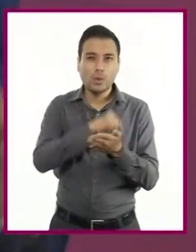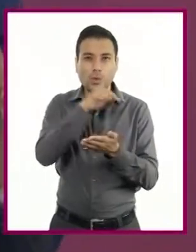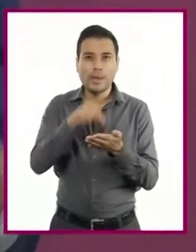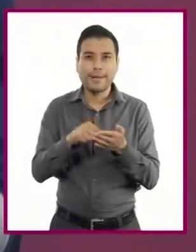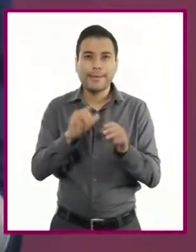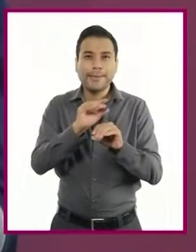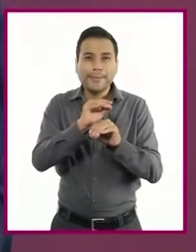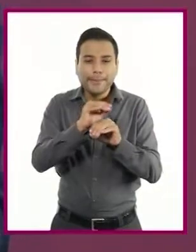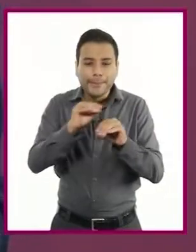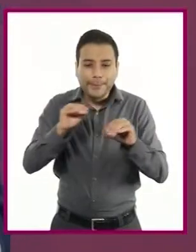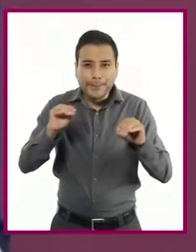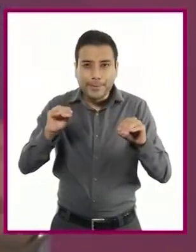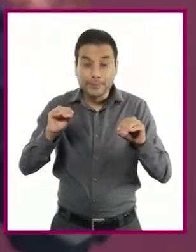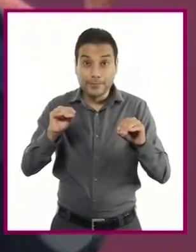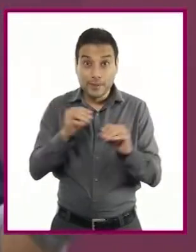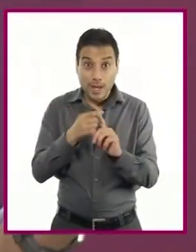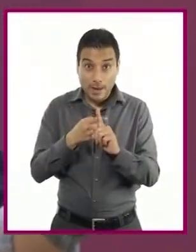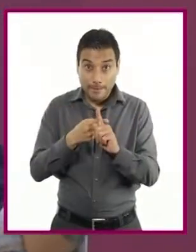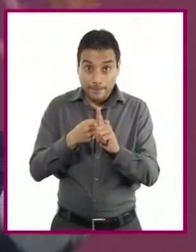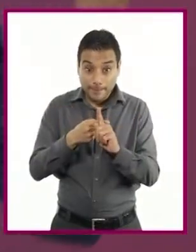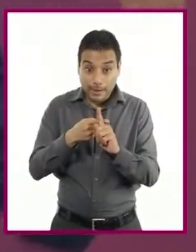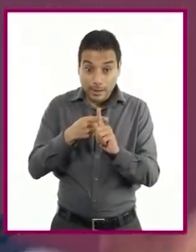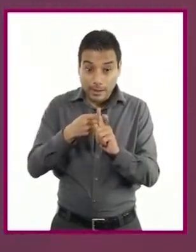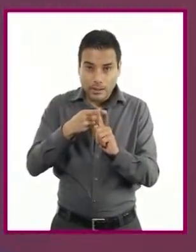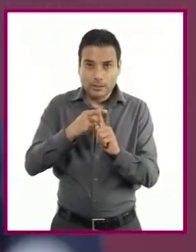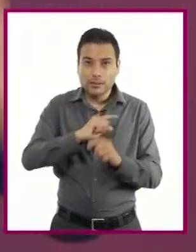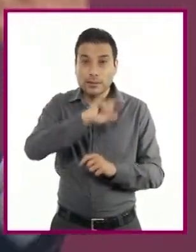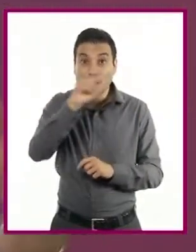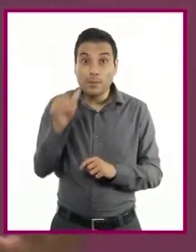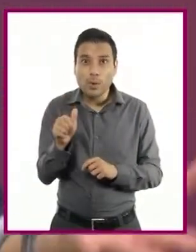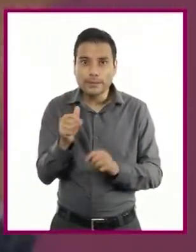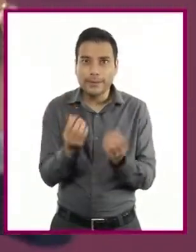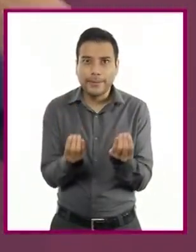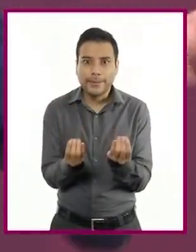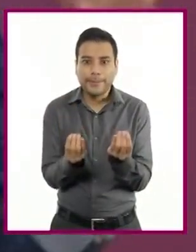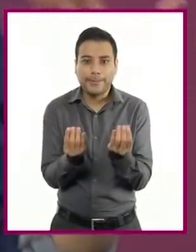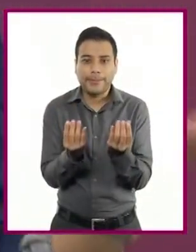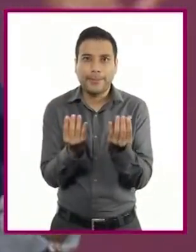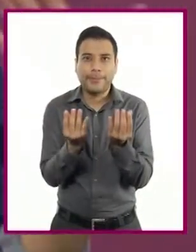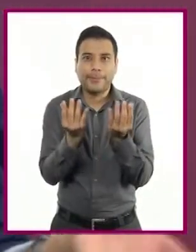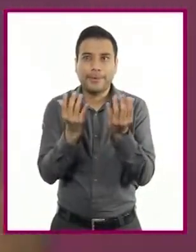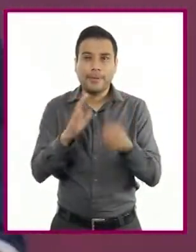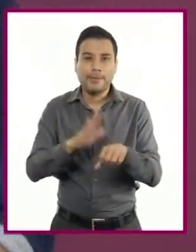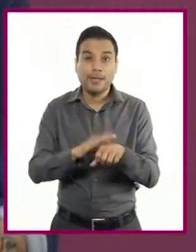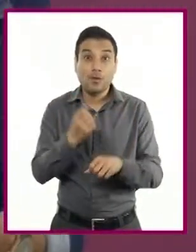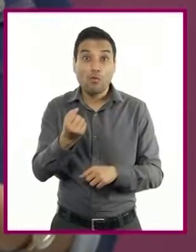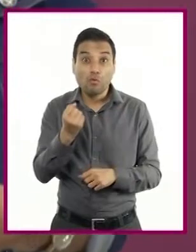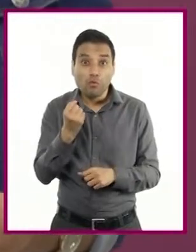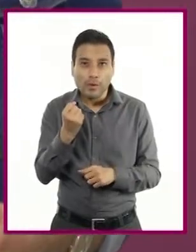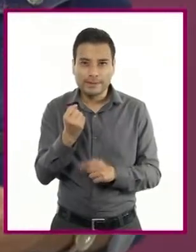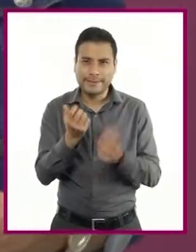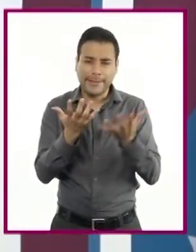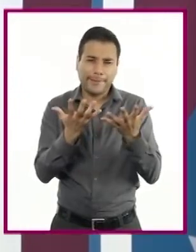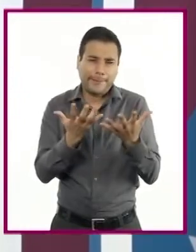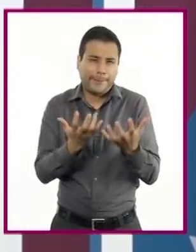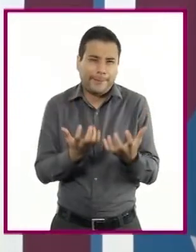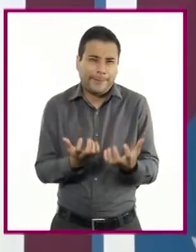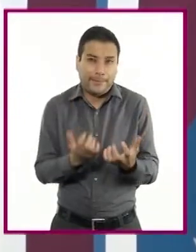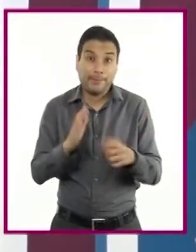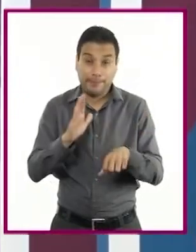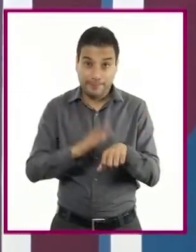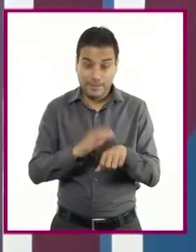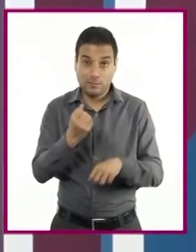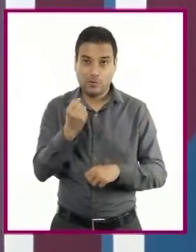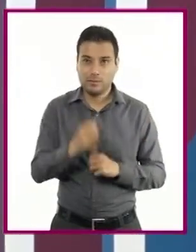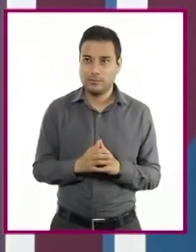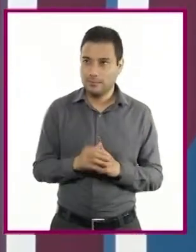seco, el aumento de la temperatura ocasiona que la evaporación aumente y las sequías sean más intensas. Veo que estás